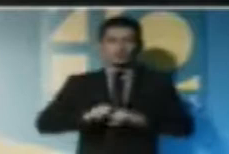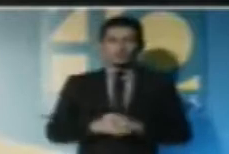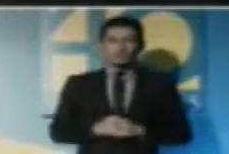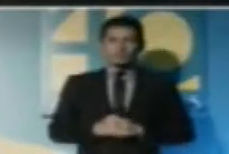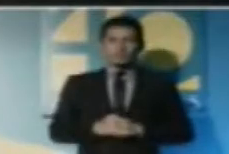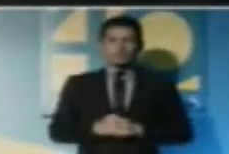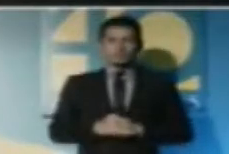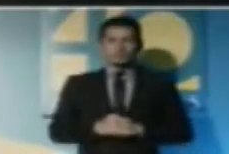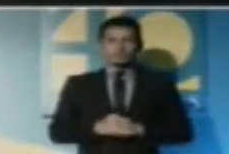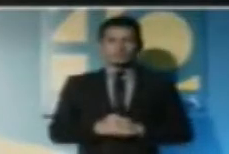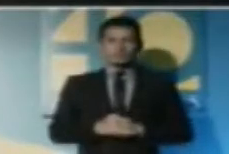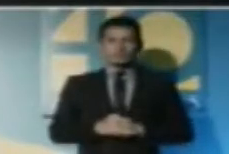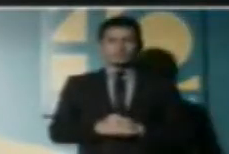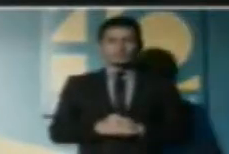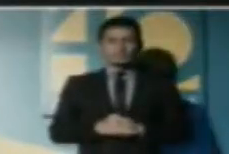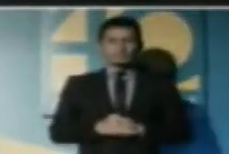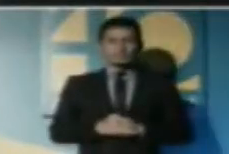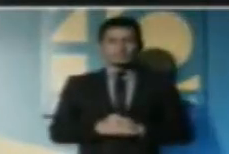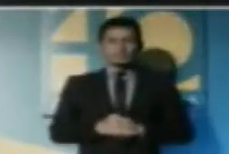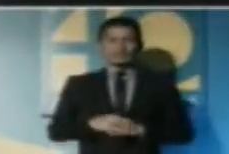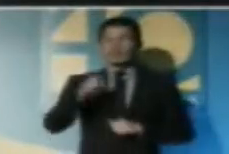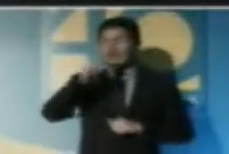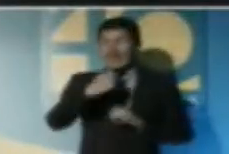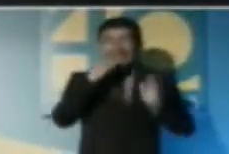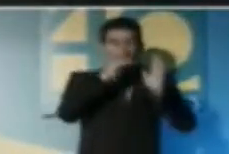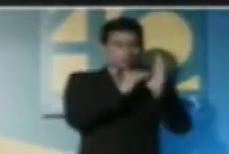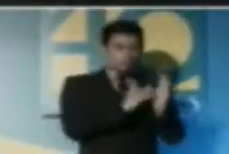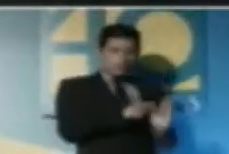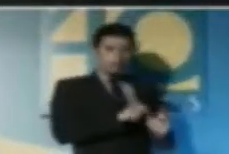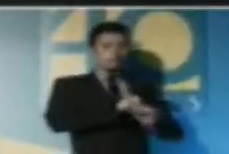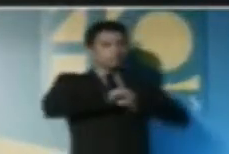Ejemplos existen. Debemos multiplicarlos.